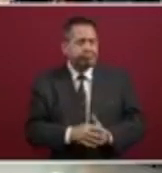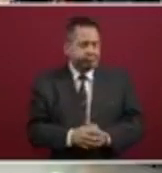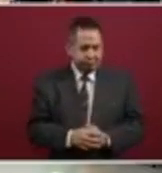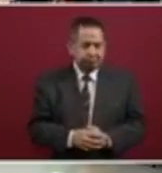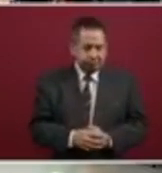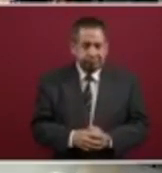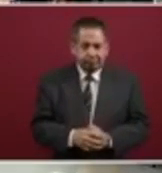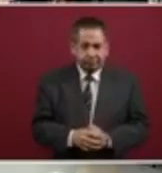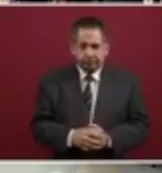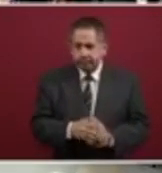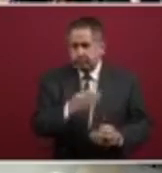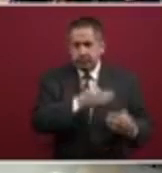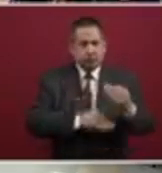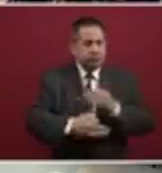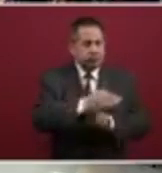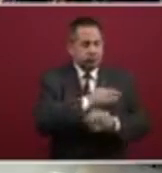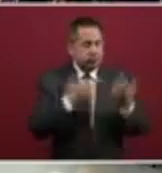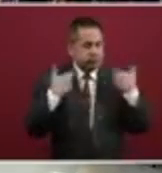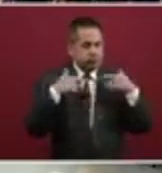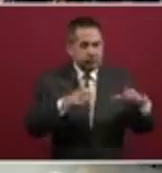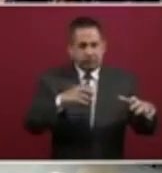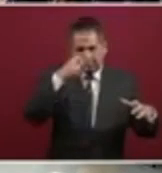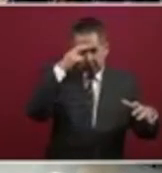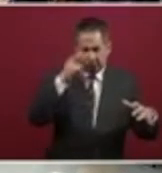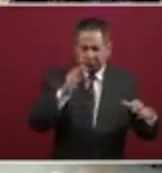todos los maestros de México.